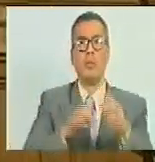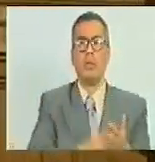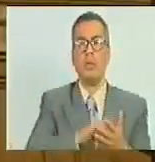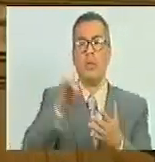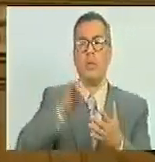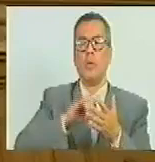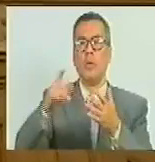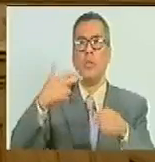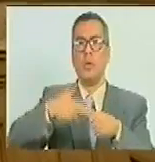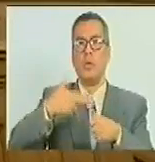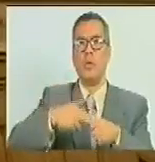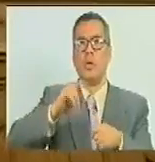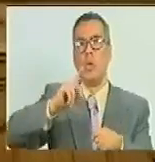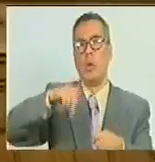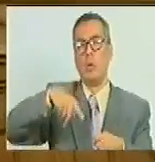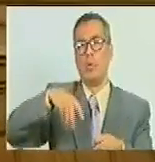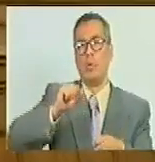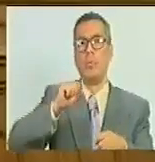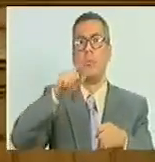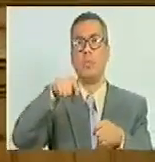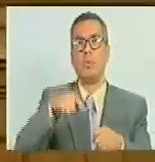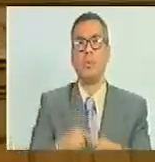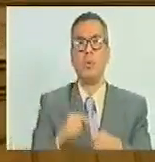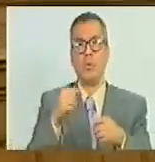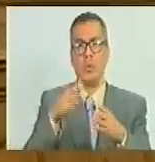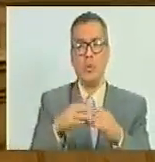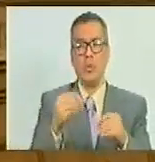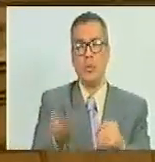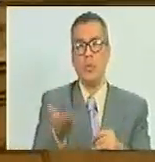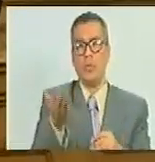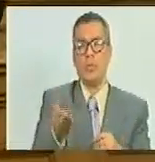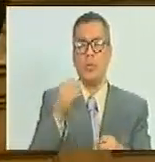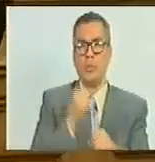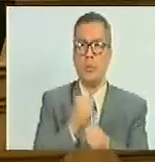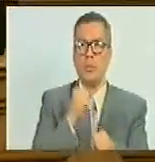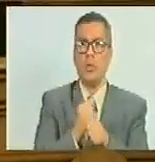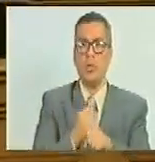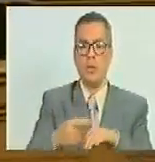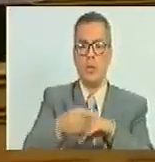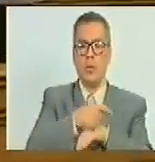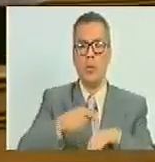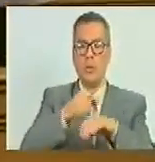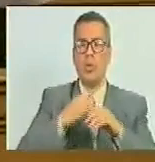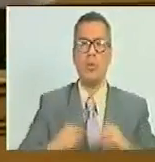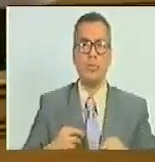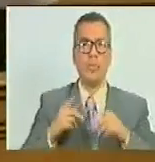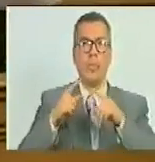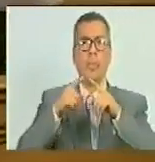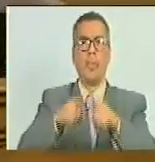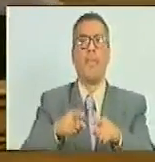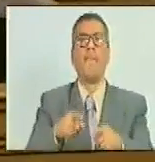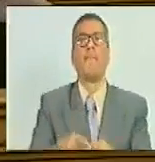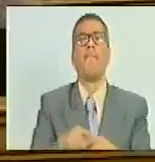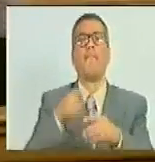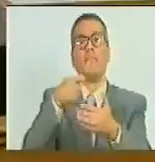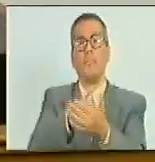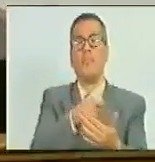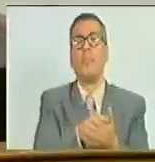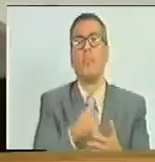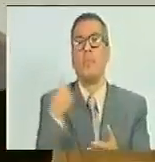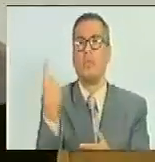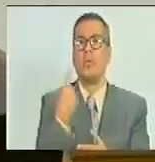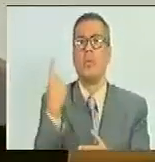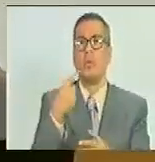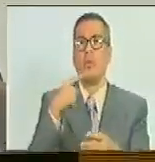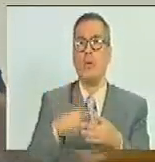de Petróleo, la OPEP. Por lo tanto, juega un rol importante en la búsqueda de oportunidades e inversión, no